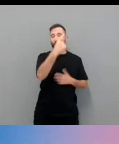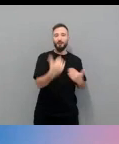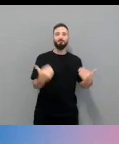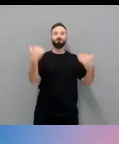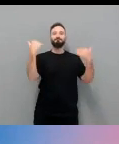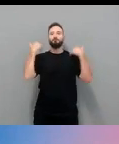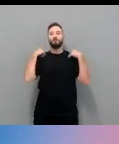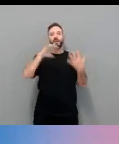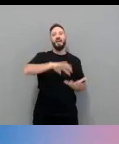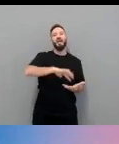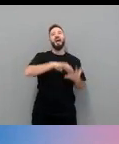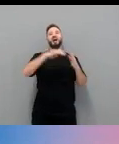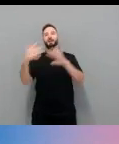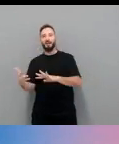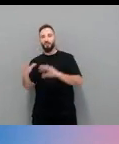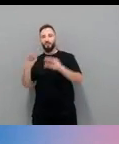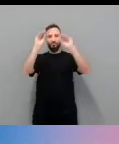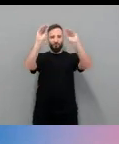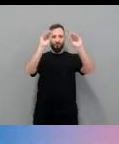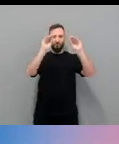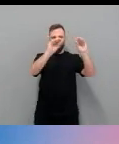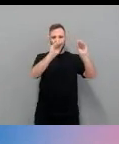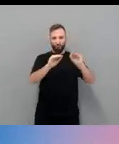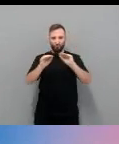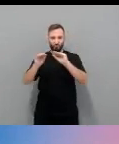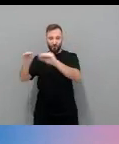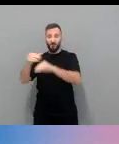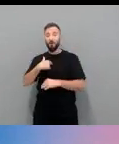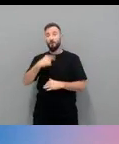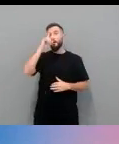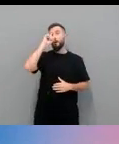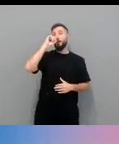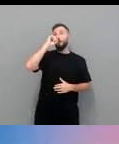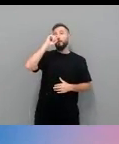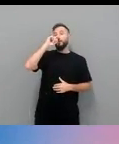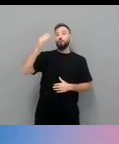sus territorios, ¿vale? Yo